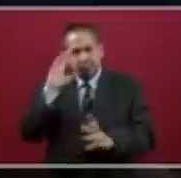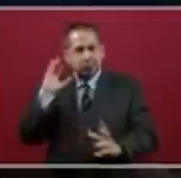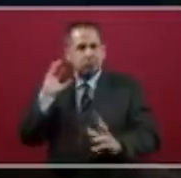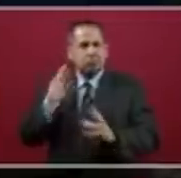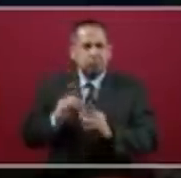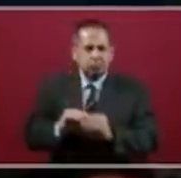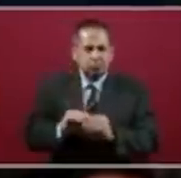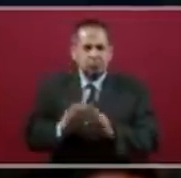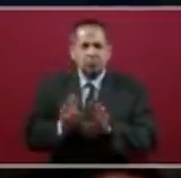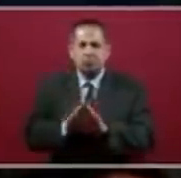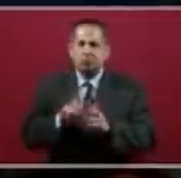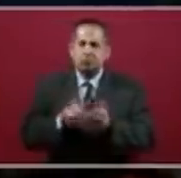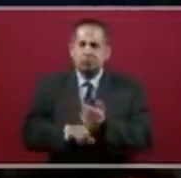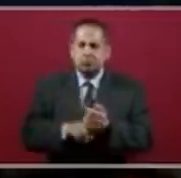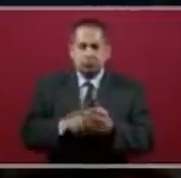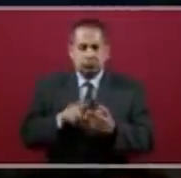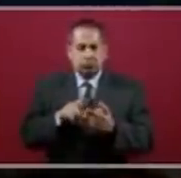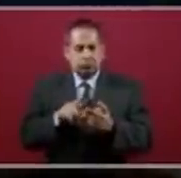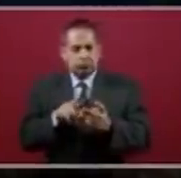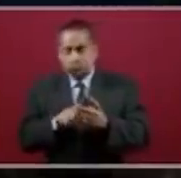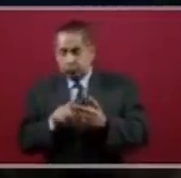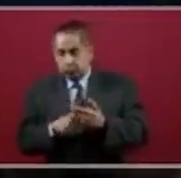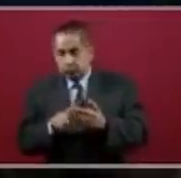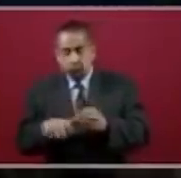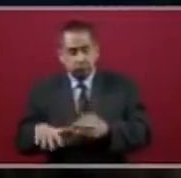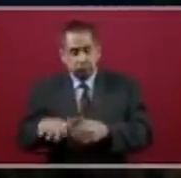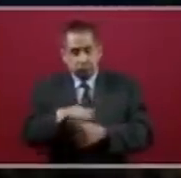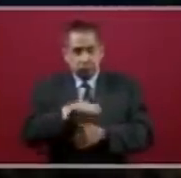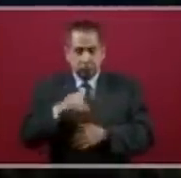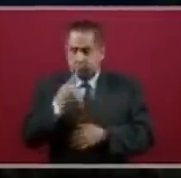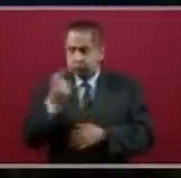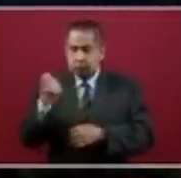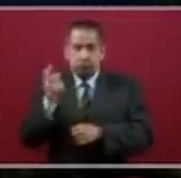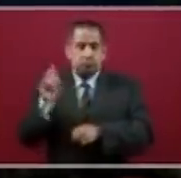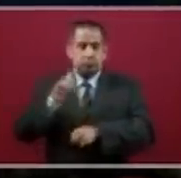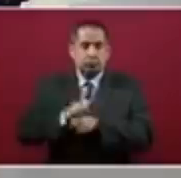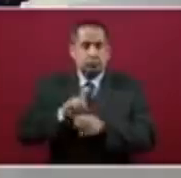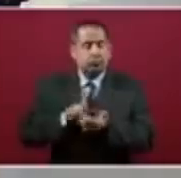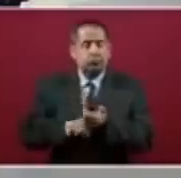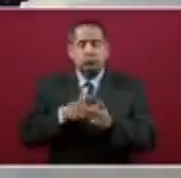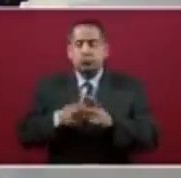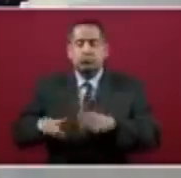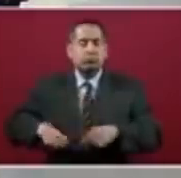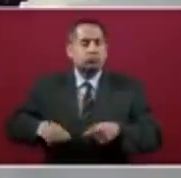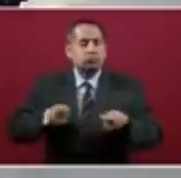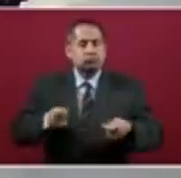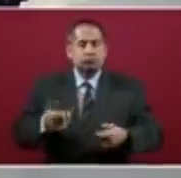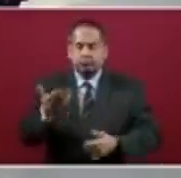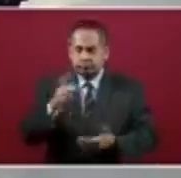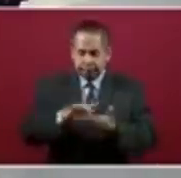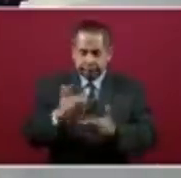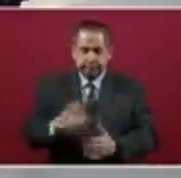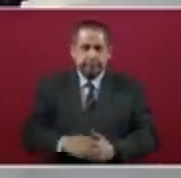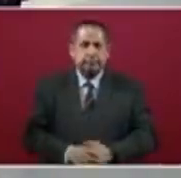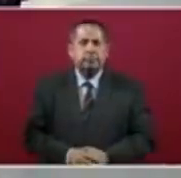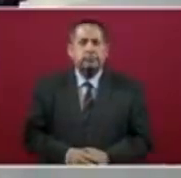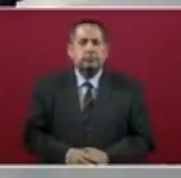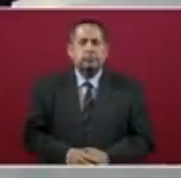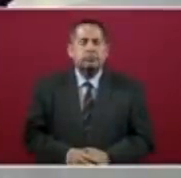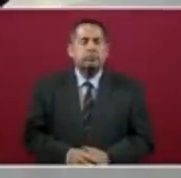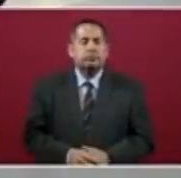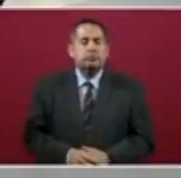hace de estas 12 áreas a prácticamente 100 días de gobierno? Gracias, presidente. Bueno, estoy